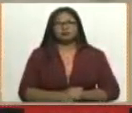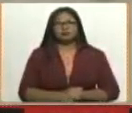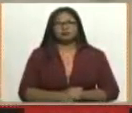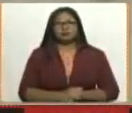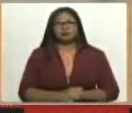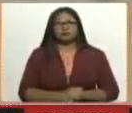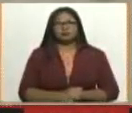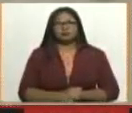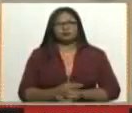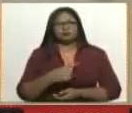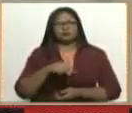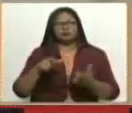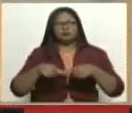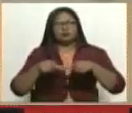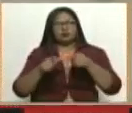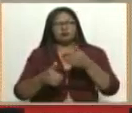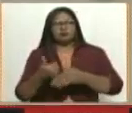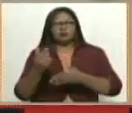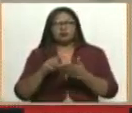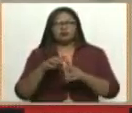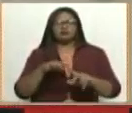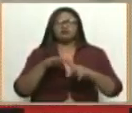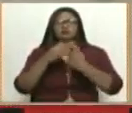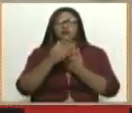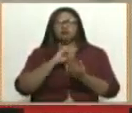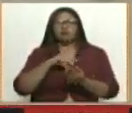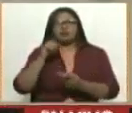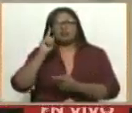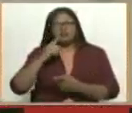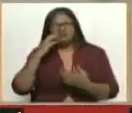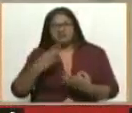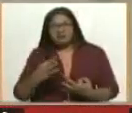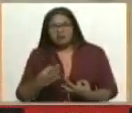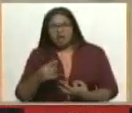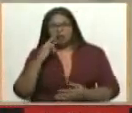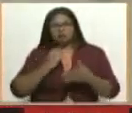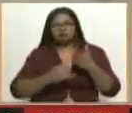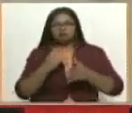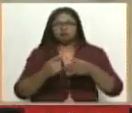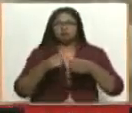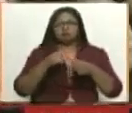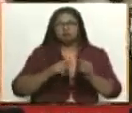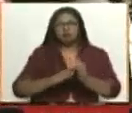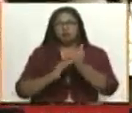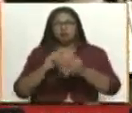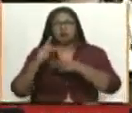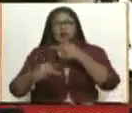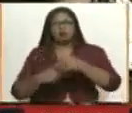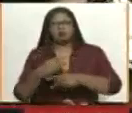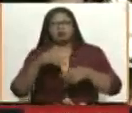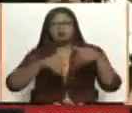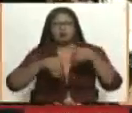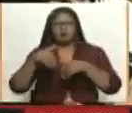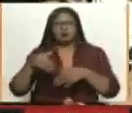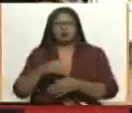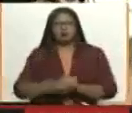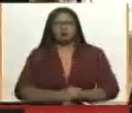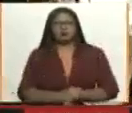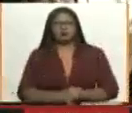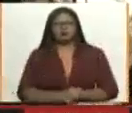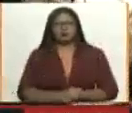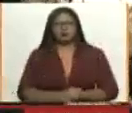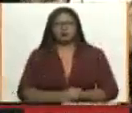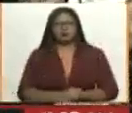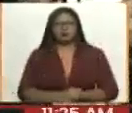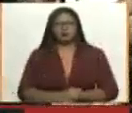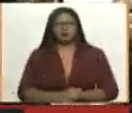centrándose una vez más en las condiciones que deberán regir ese proceso electoral.